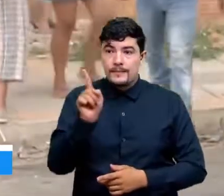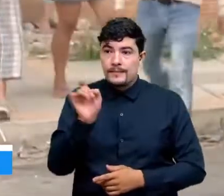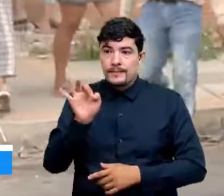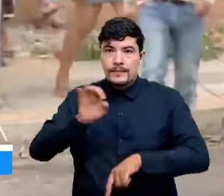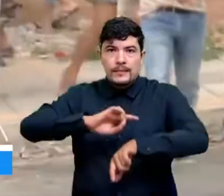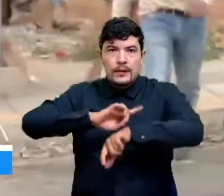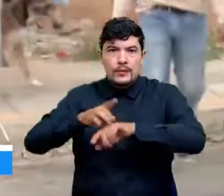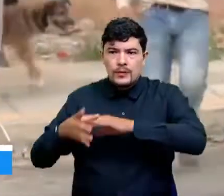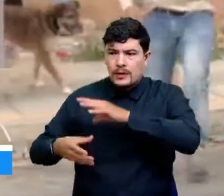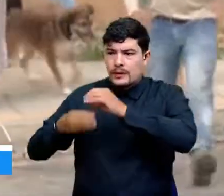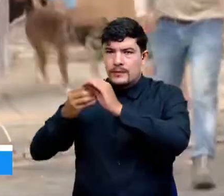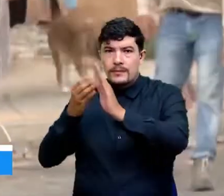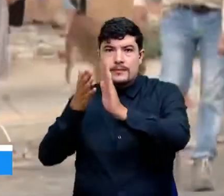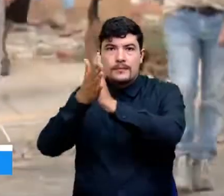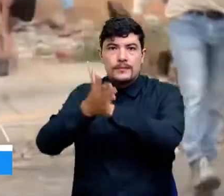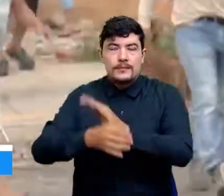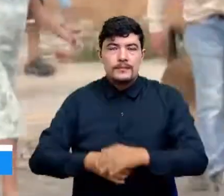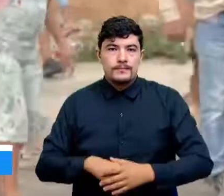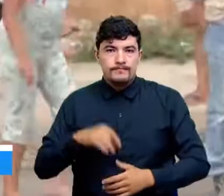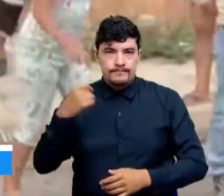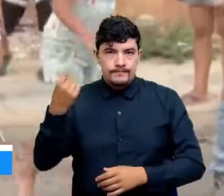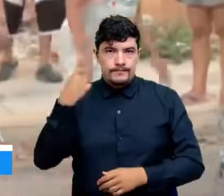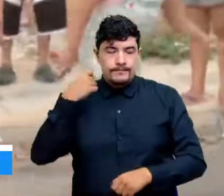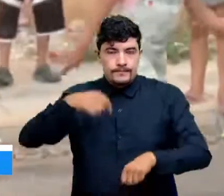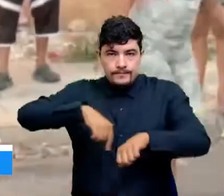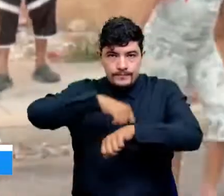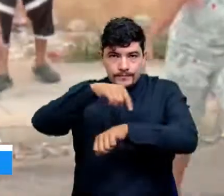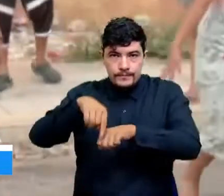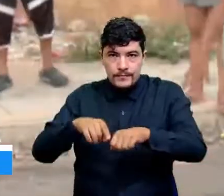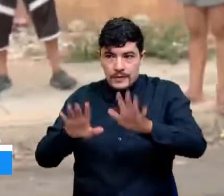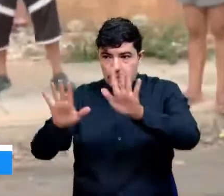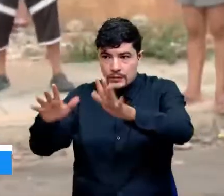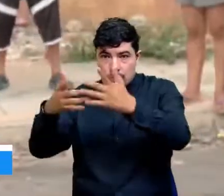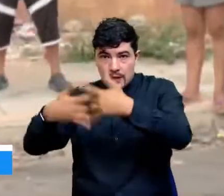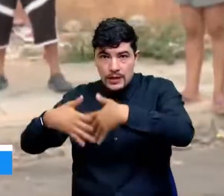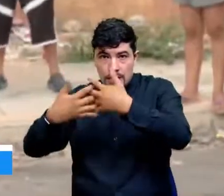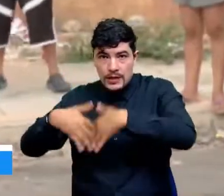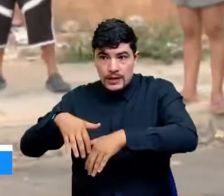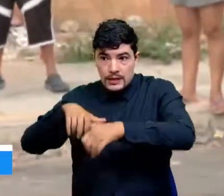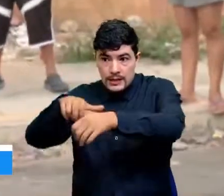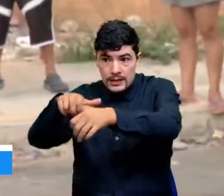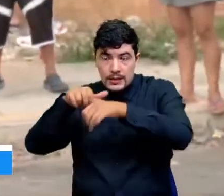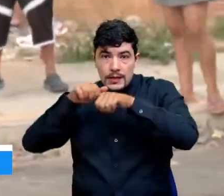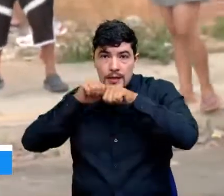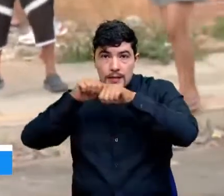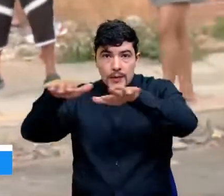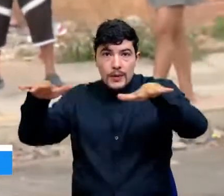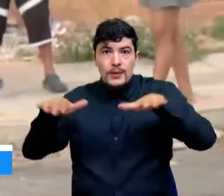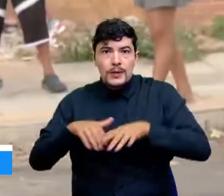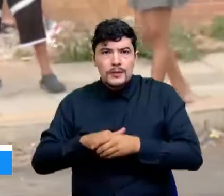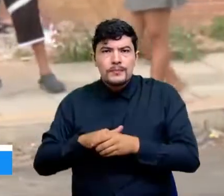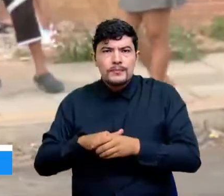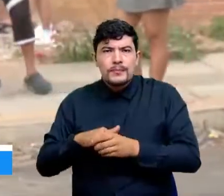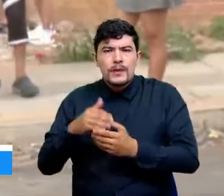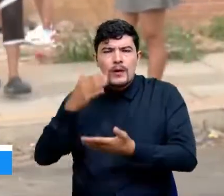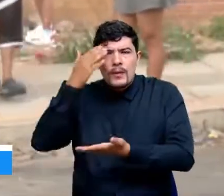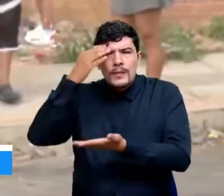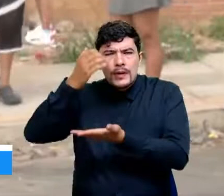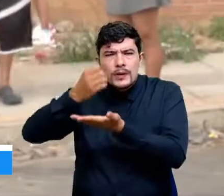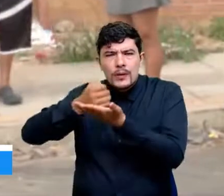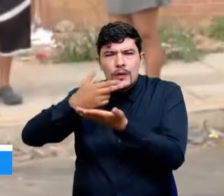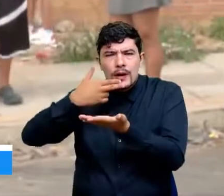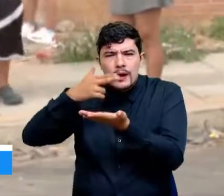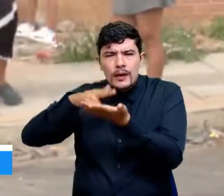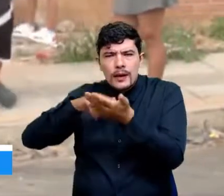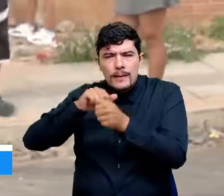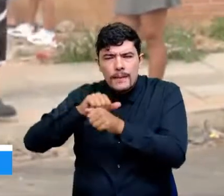1:13 PM, continuamos con más información porque en las últimas horas una empresa de transporte público hizo un comunicado de prensa donde asegura que